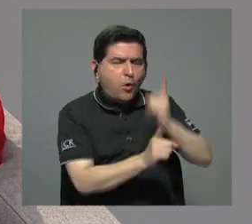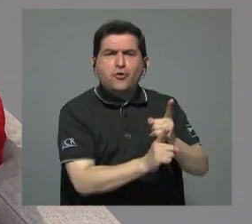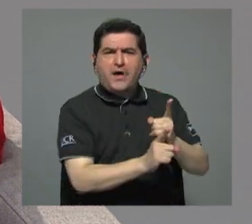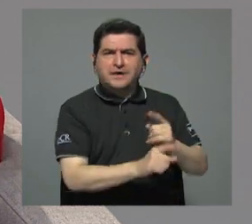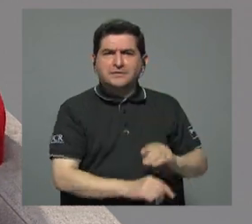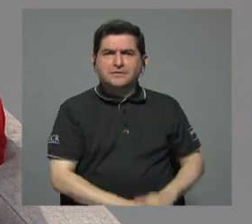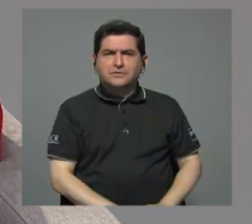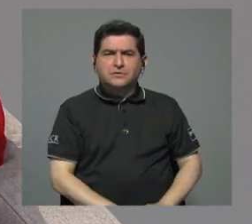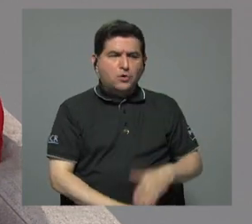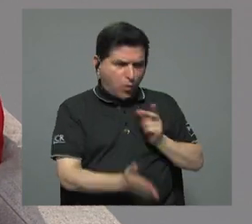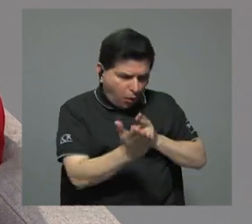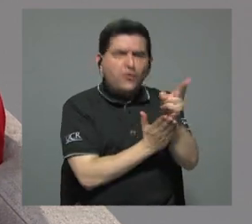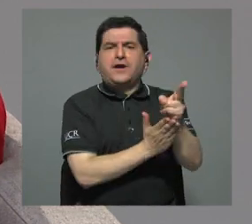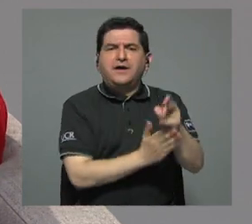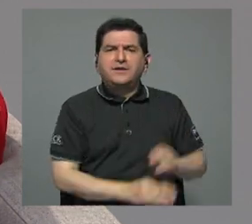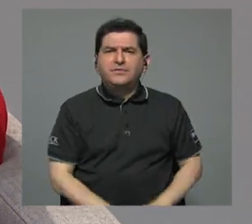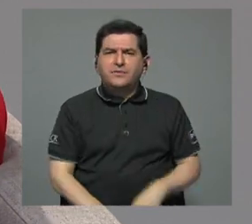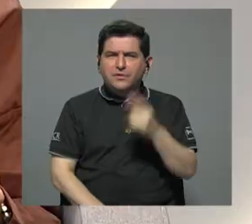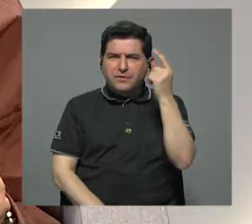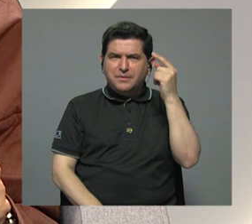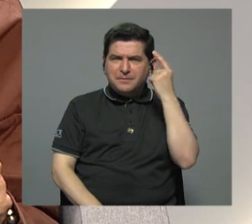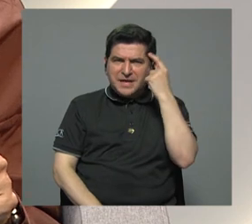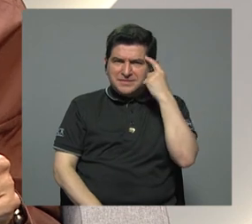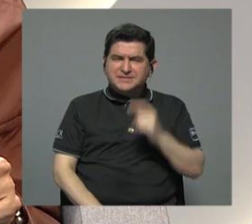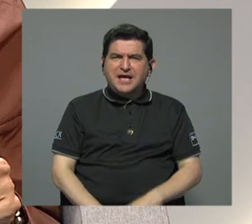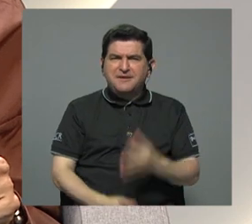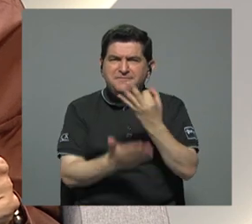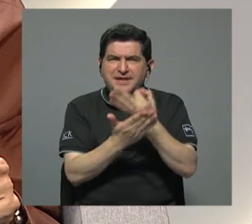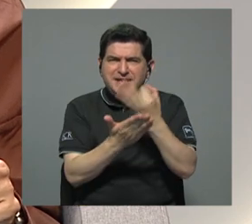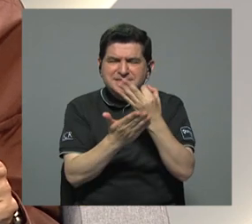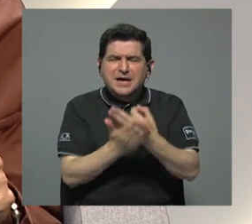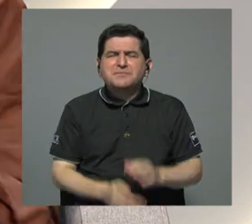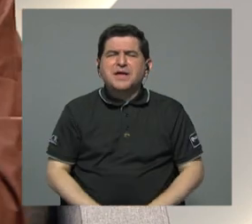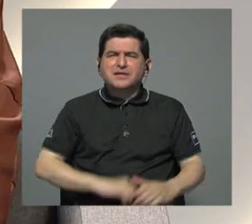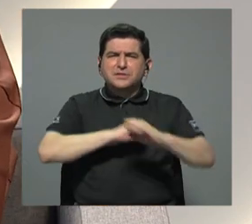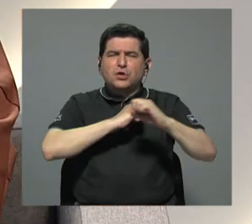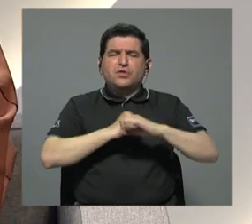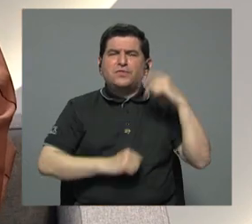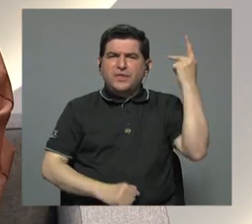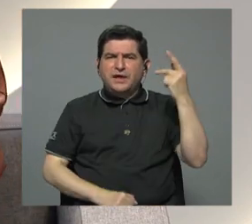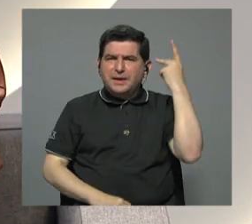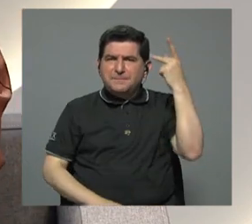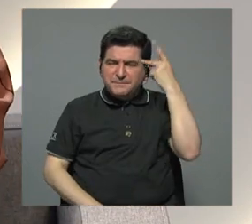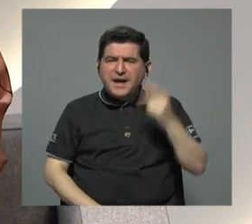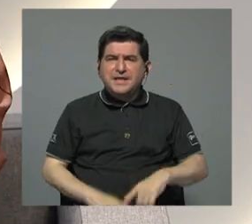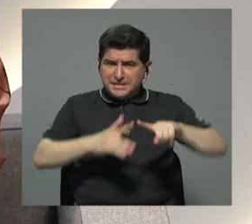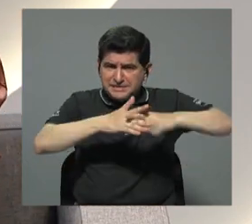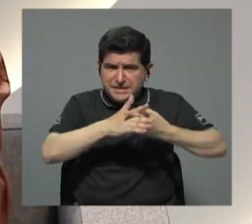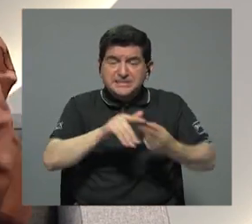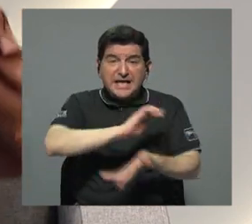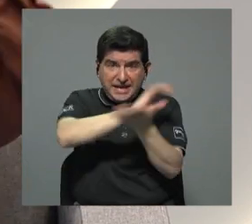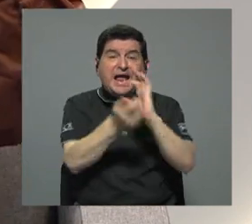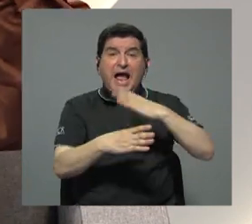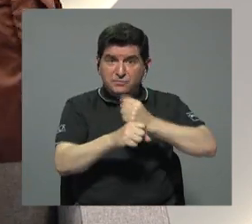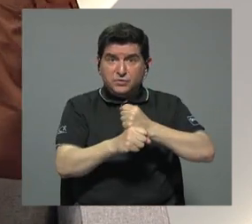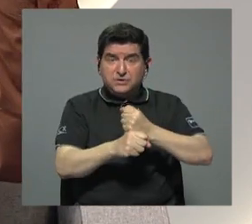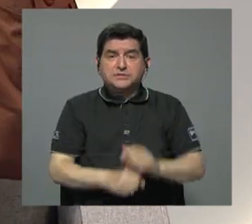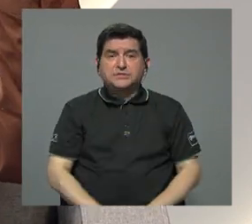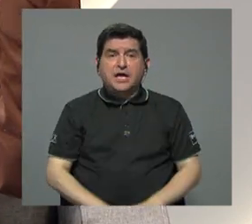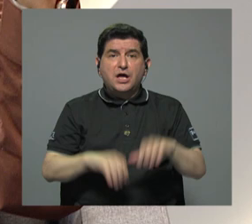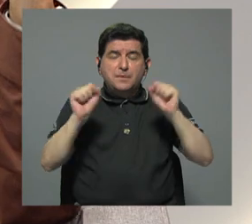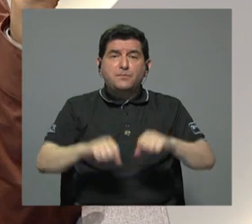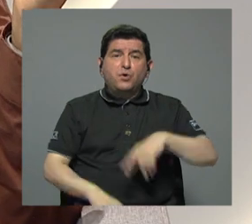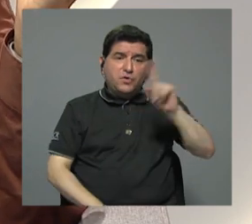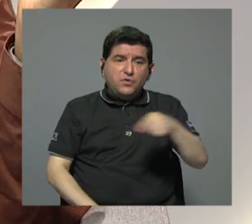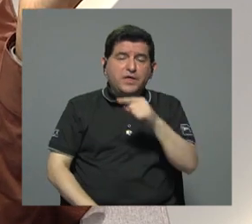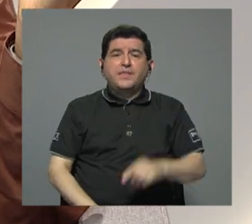y lo que son es y empezaría por el financiamiento en las campañas políticas cuesta hacer cambios por ejemplo que se levante